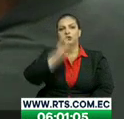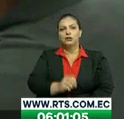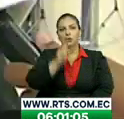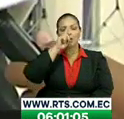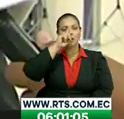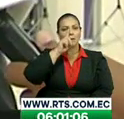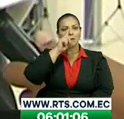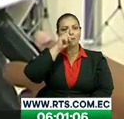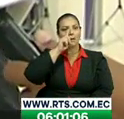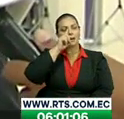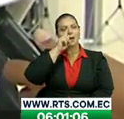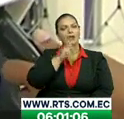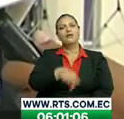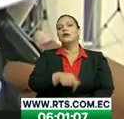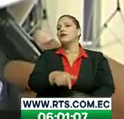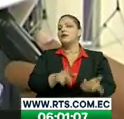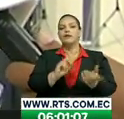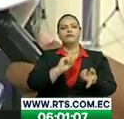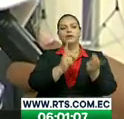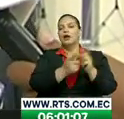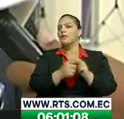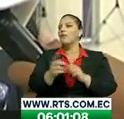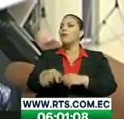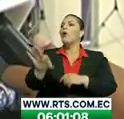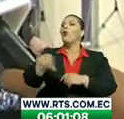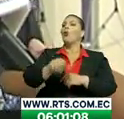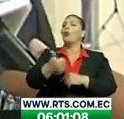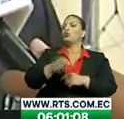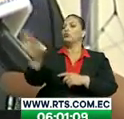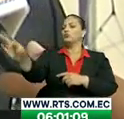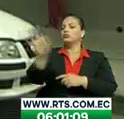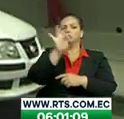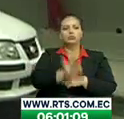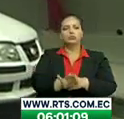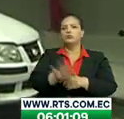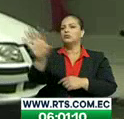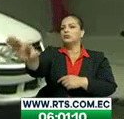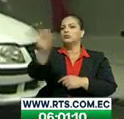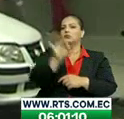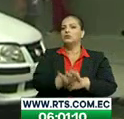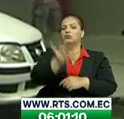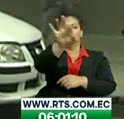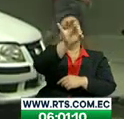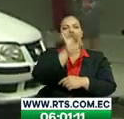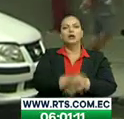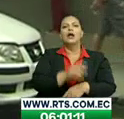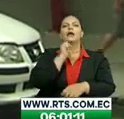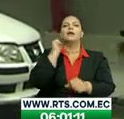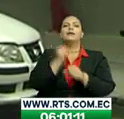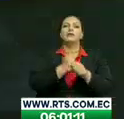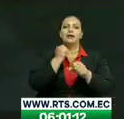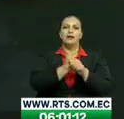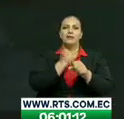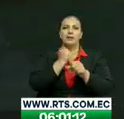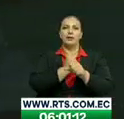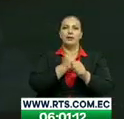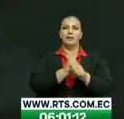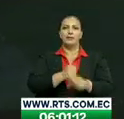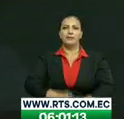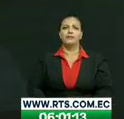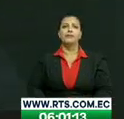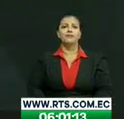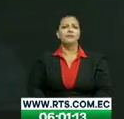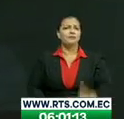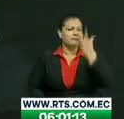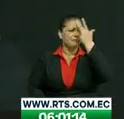cambio administrativo, como le indico, y he cambiado prácticamente a todas las personas. Esto se ejecuta después de los allanamientos que dejaron 3